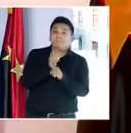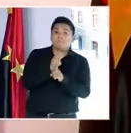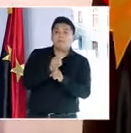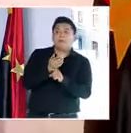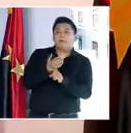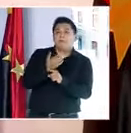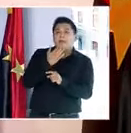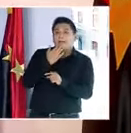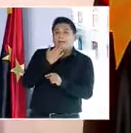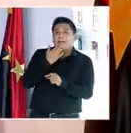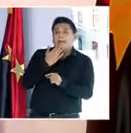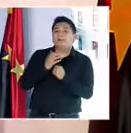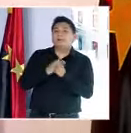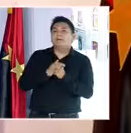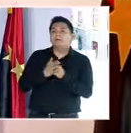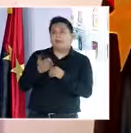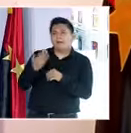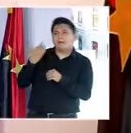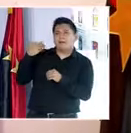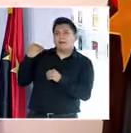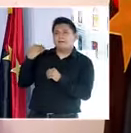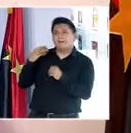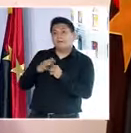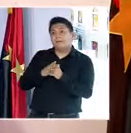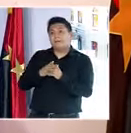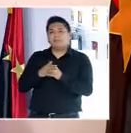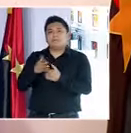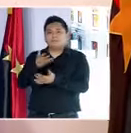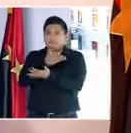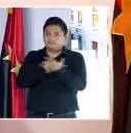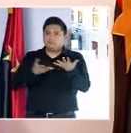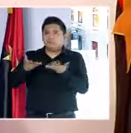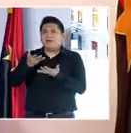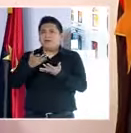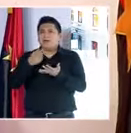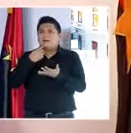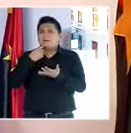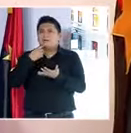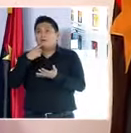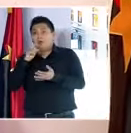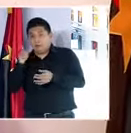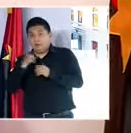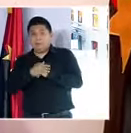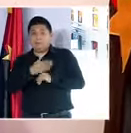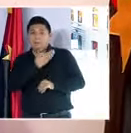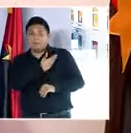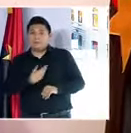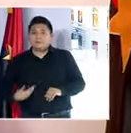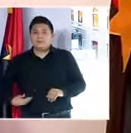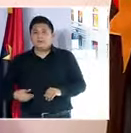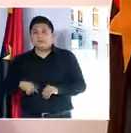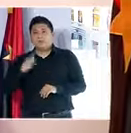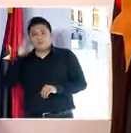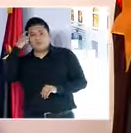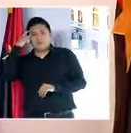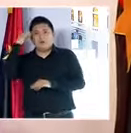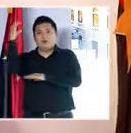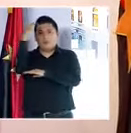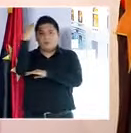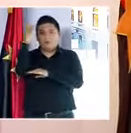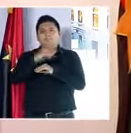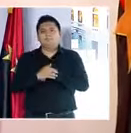primeros momentos que hemos tenido para interlocutar con el gobierno nacional, hemos puesto de